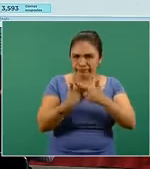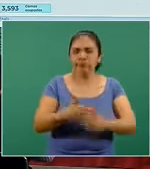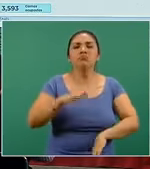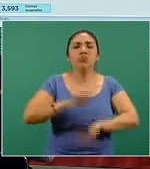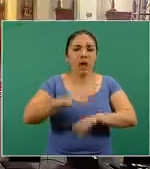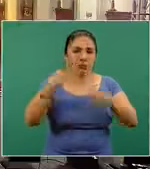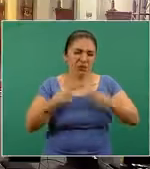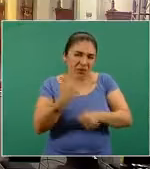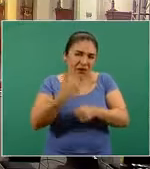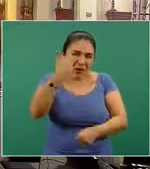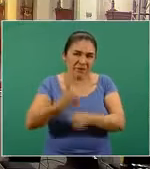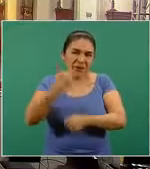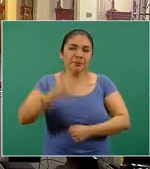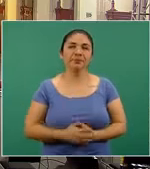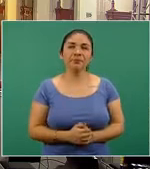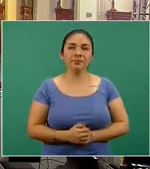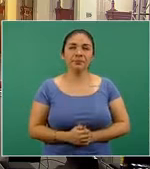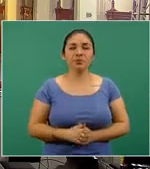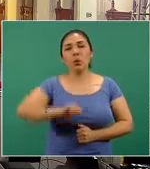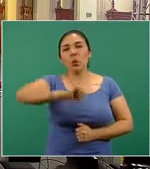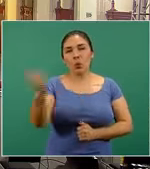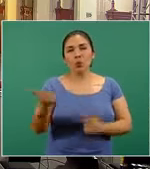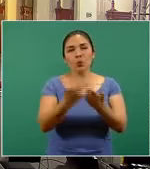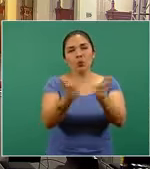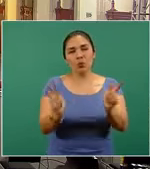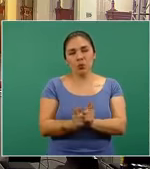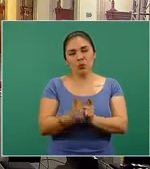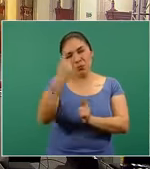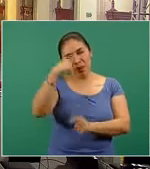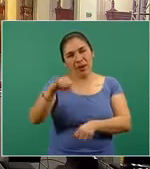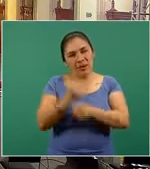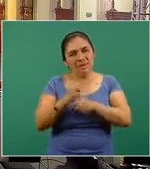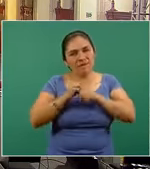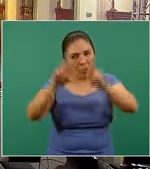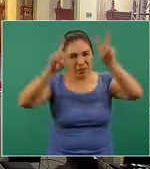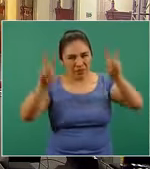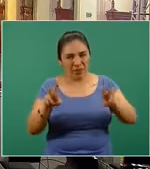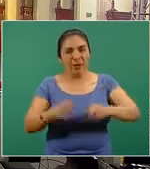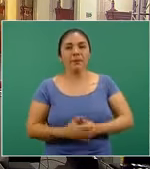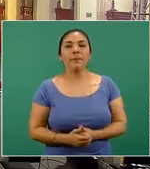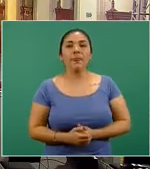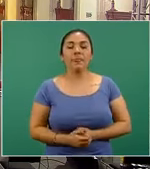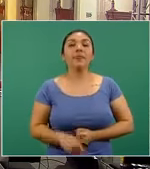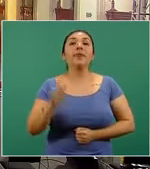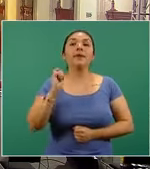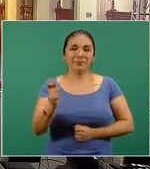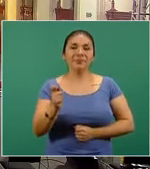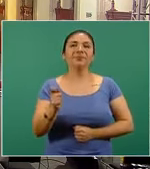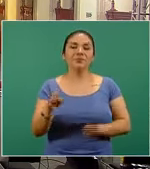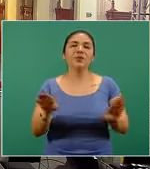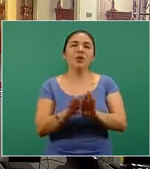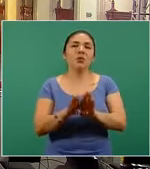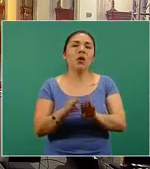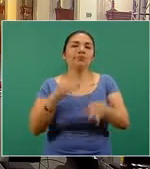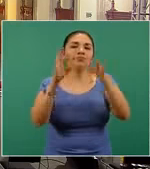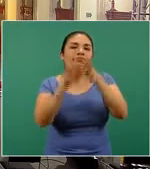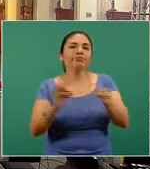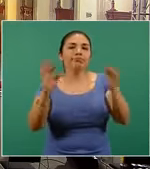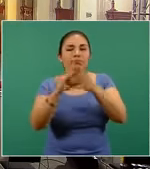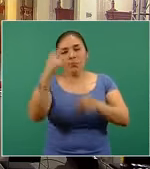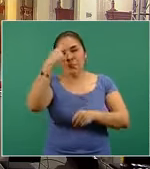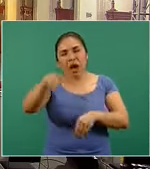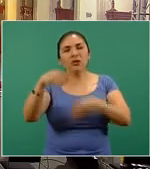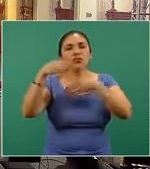más críticos. Vamos a pasar al siguiente grupo de información, que es precisamente la actualización de la Estrategia Nacional